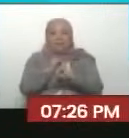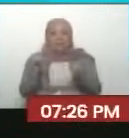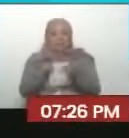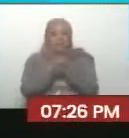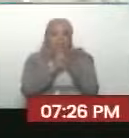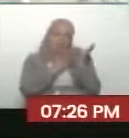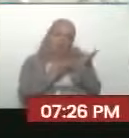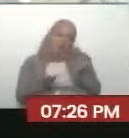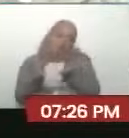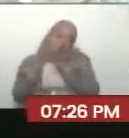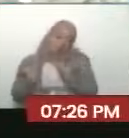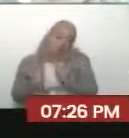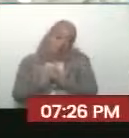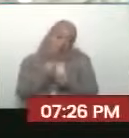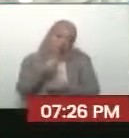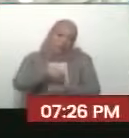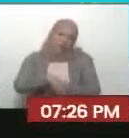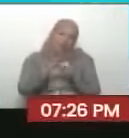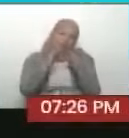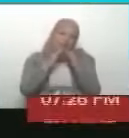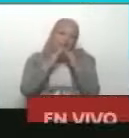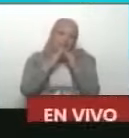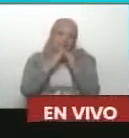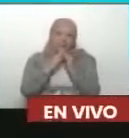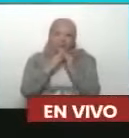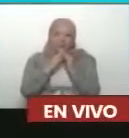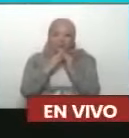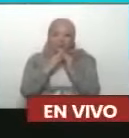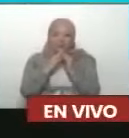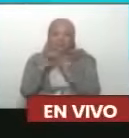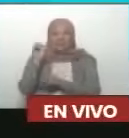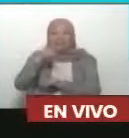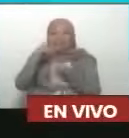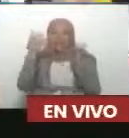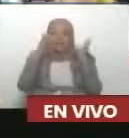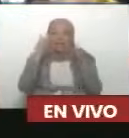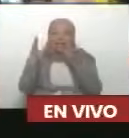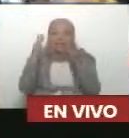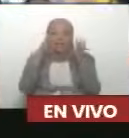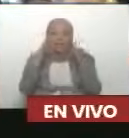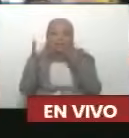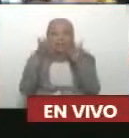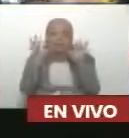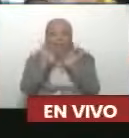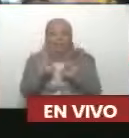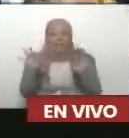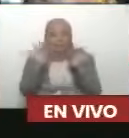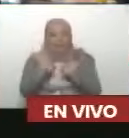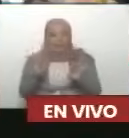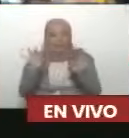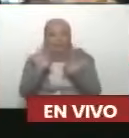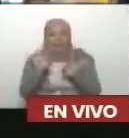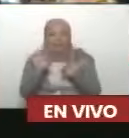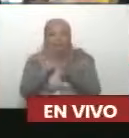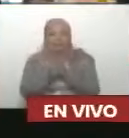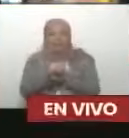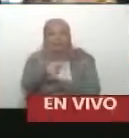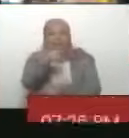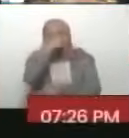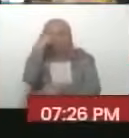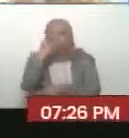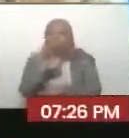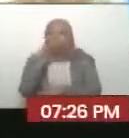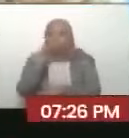aquí. Esta es tu casa. ¿Qué tal? No te llevo nada, pues. Para que sean